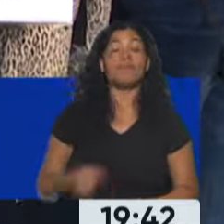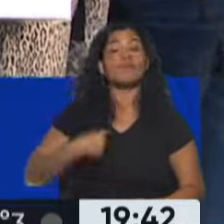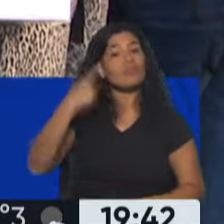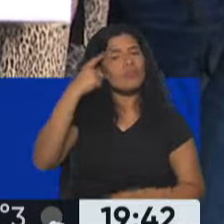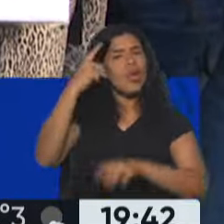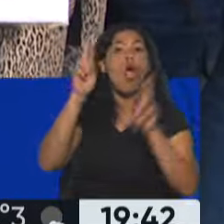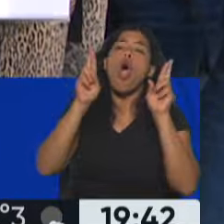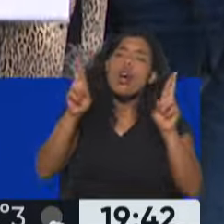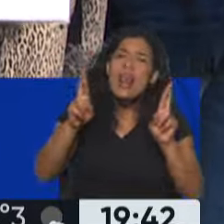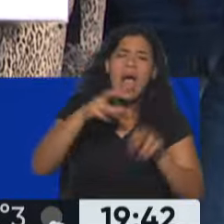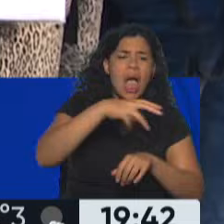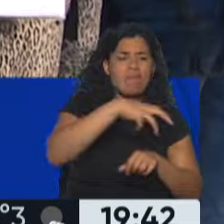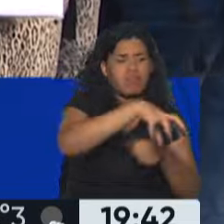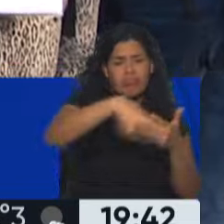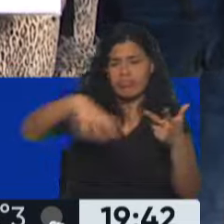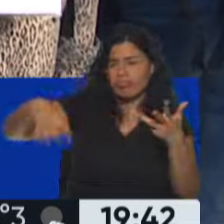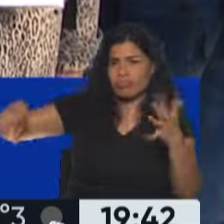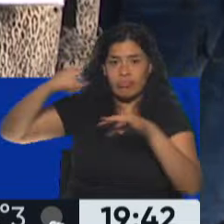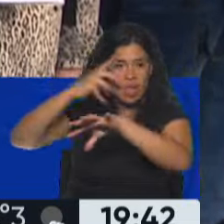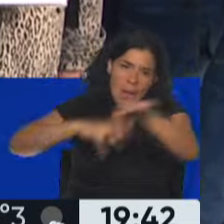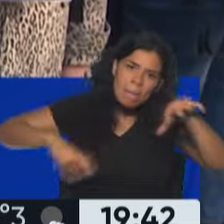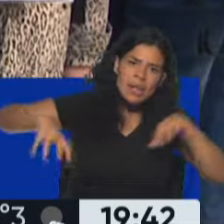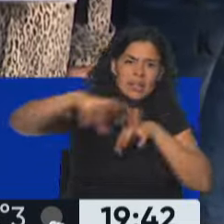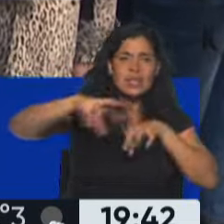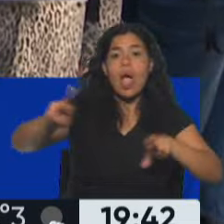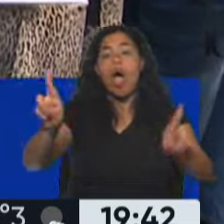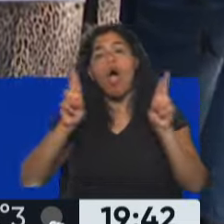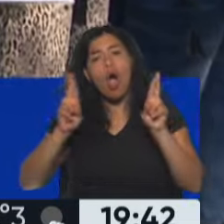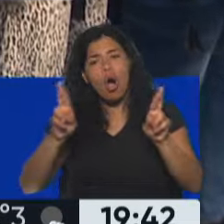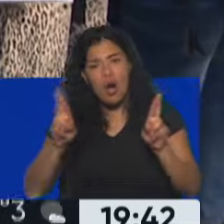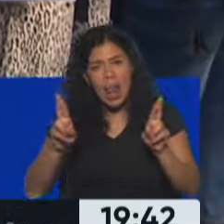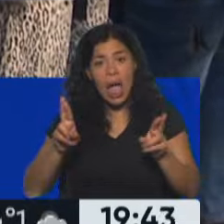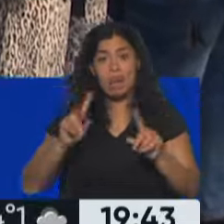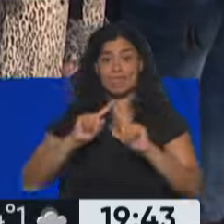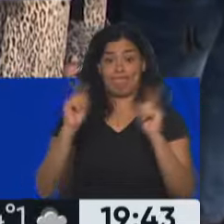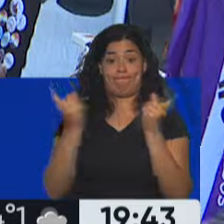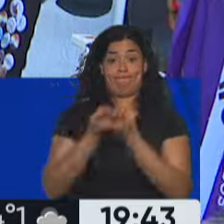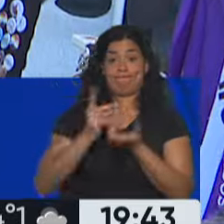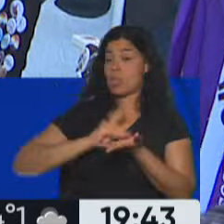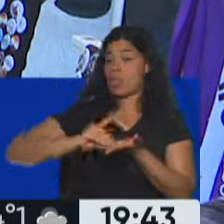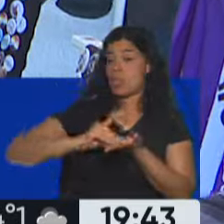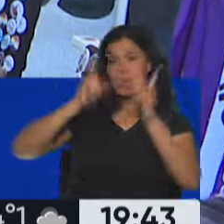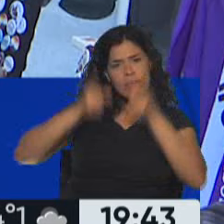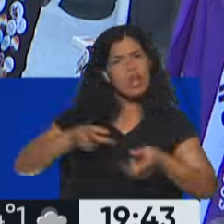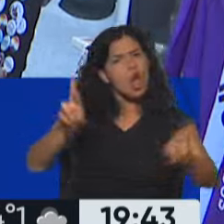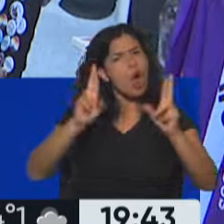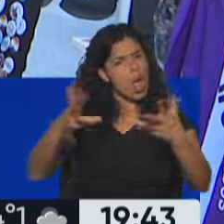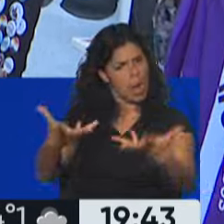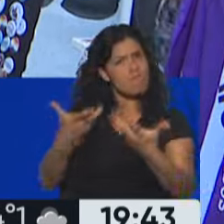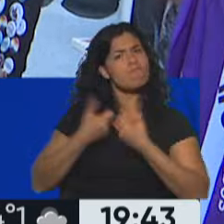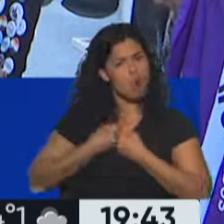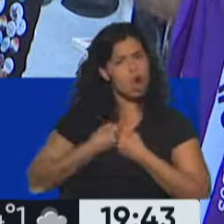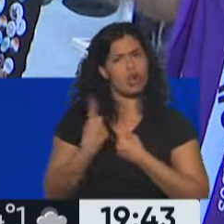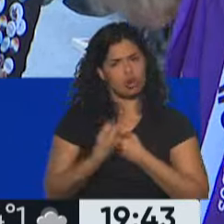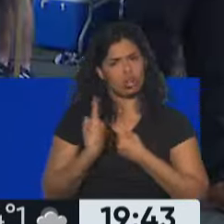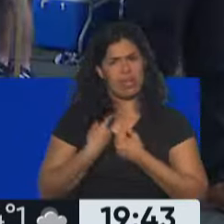sectores, que tengamos la misma respuesta en la calle que dentro de la Cámara de Diputados, donde es importante, en el caso del veto,